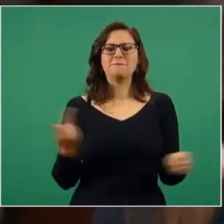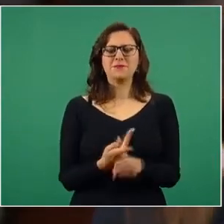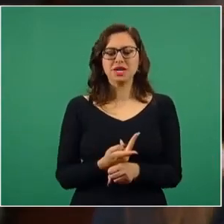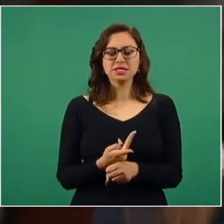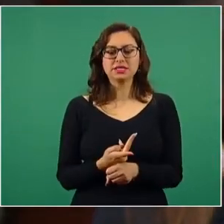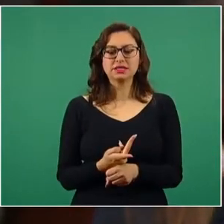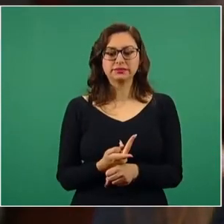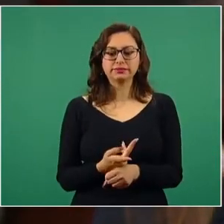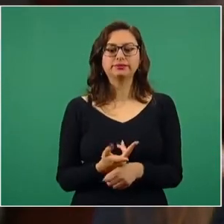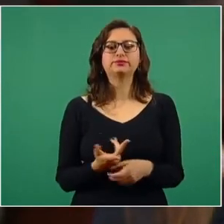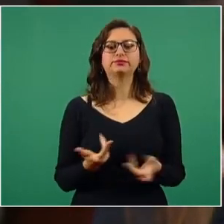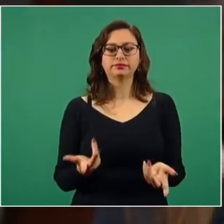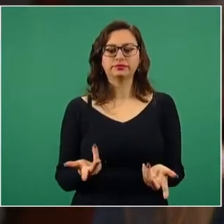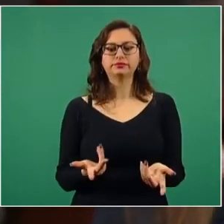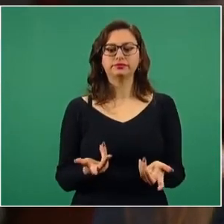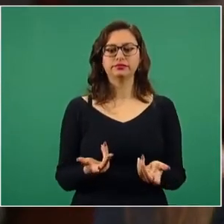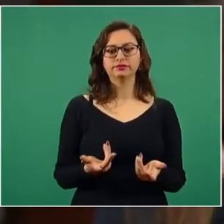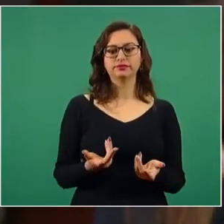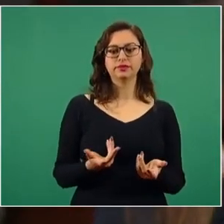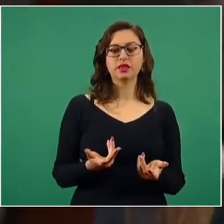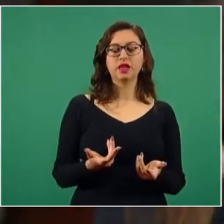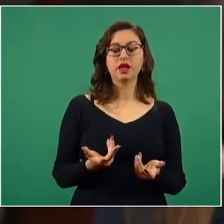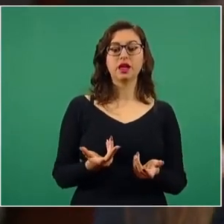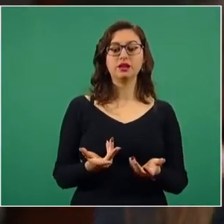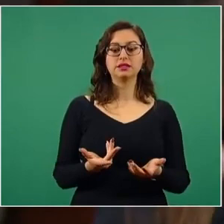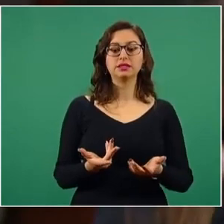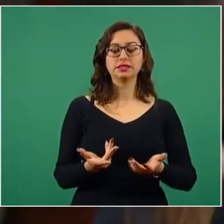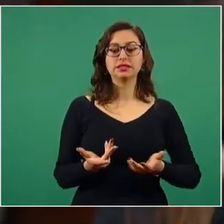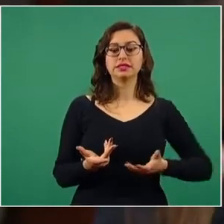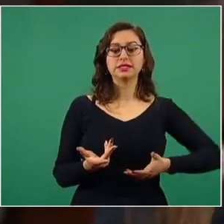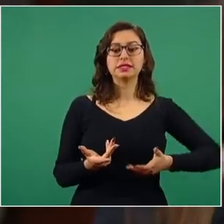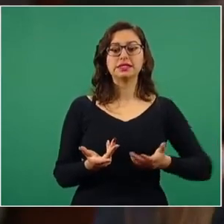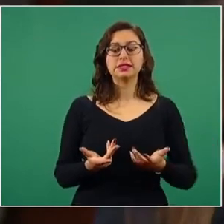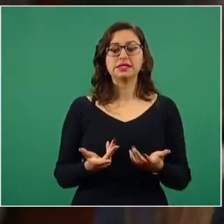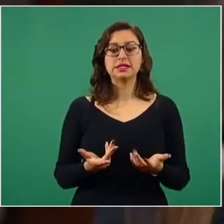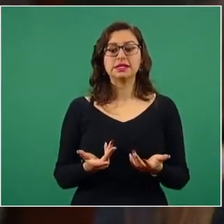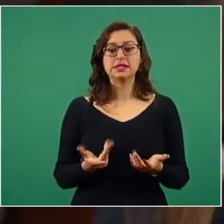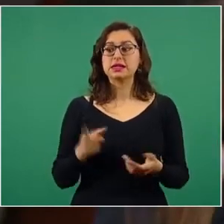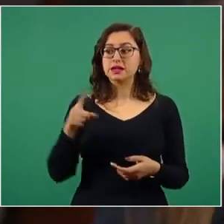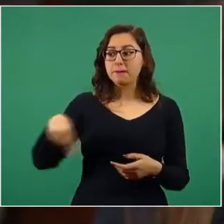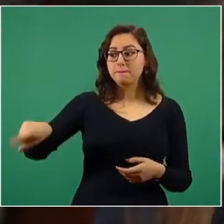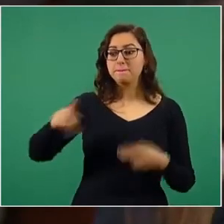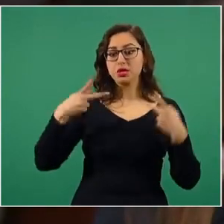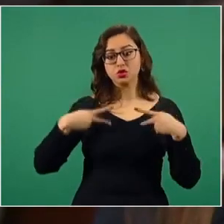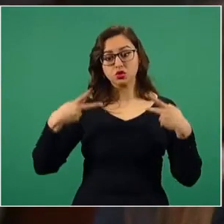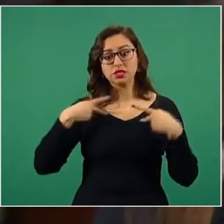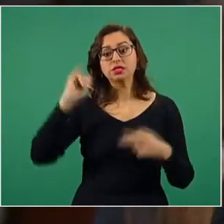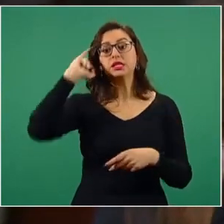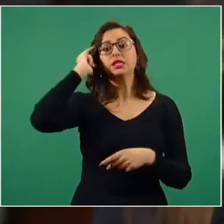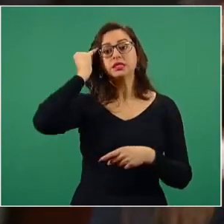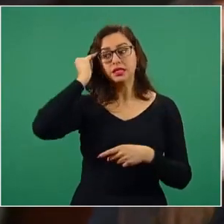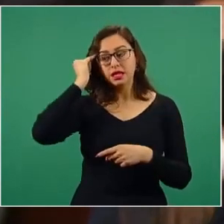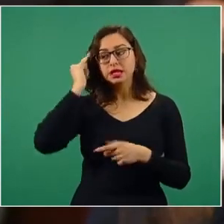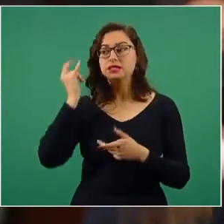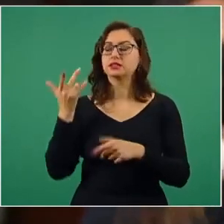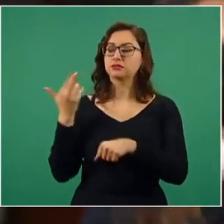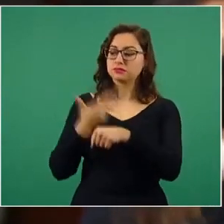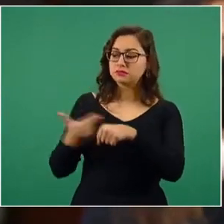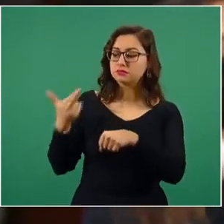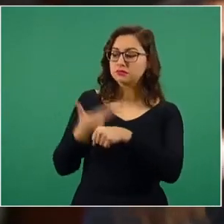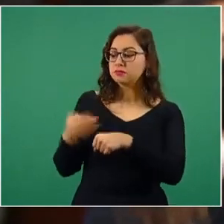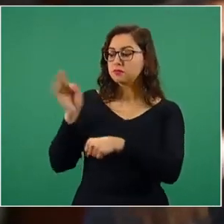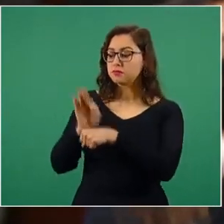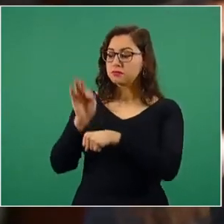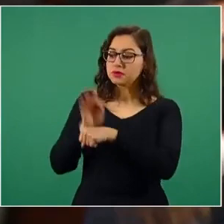bueno, sabemos que ya se están llevando a cabo acciones para el retorno de los desplazados, pero pues